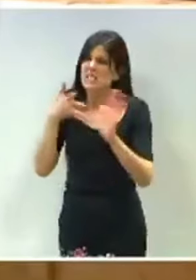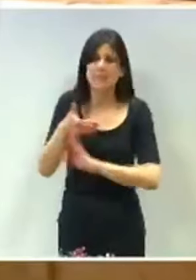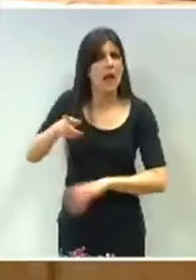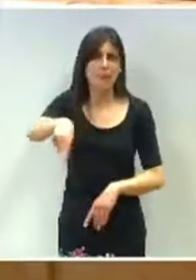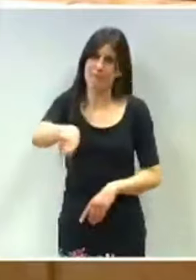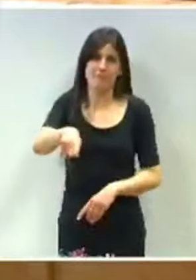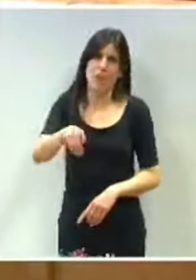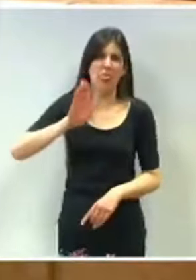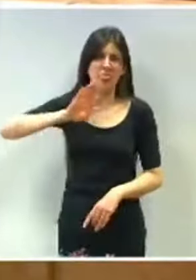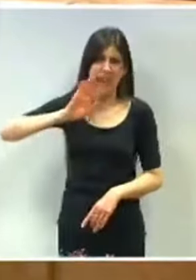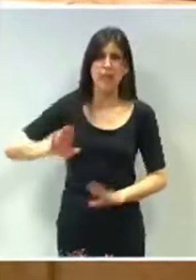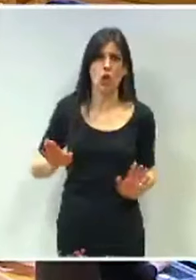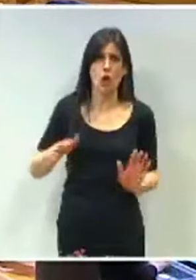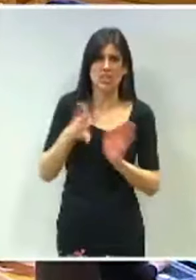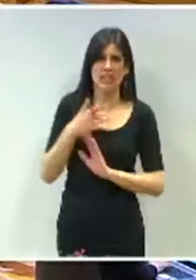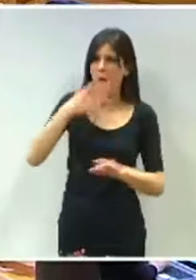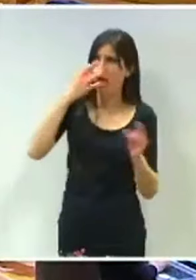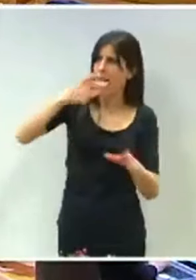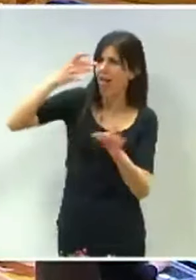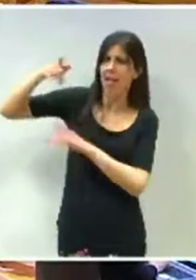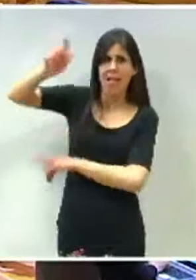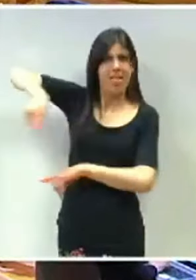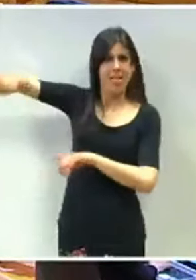usted cometiendo un delito de